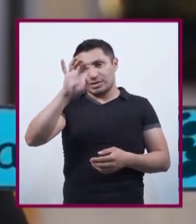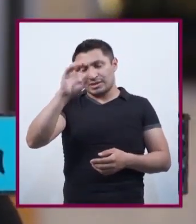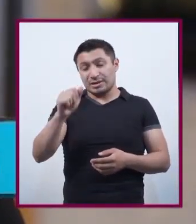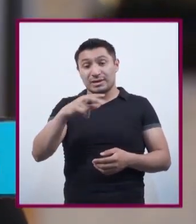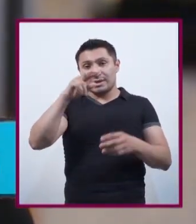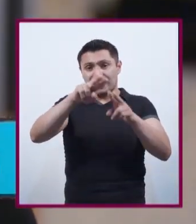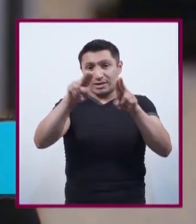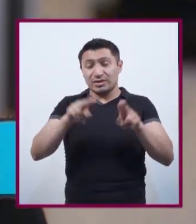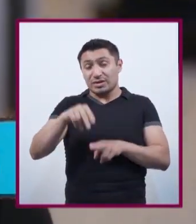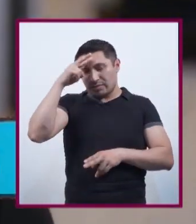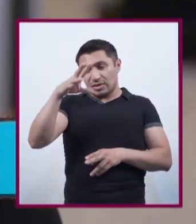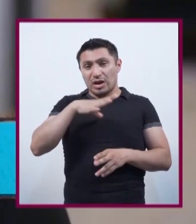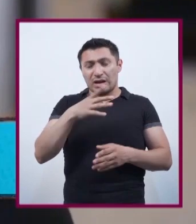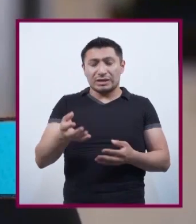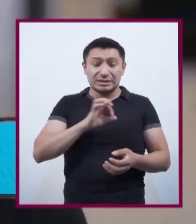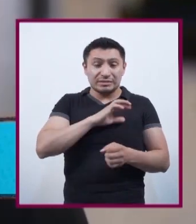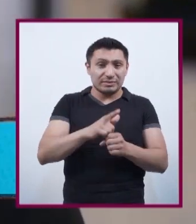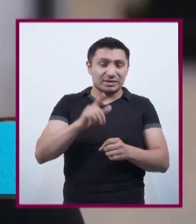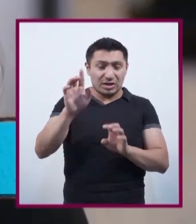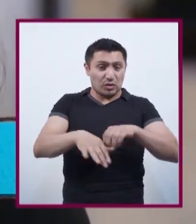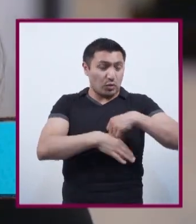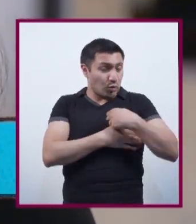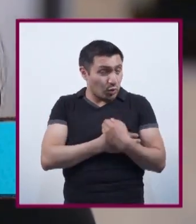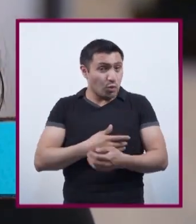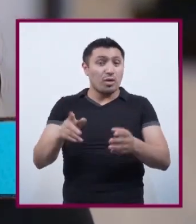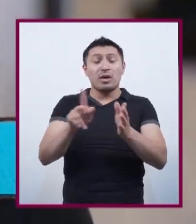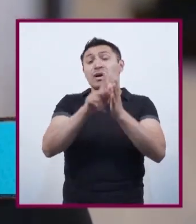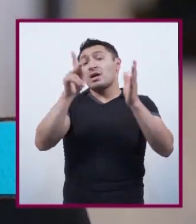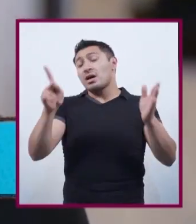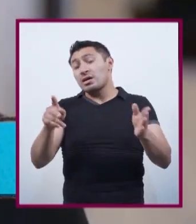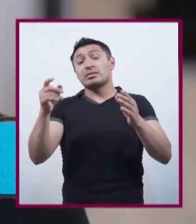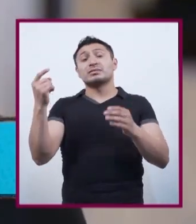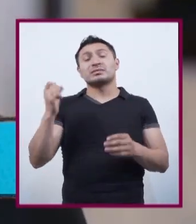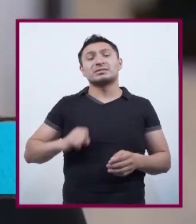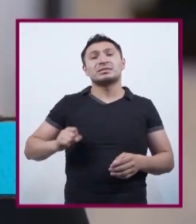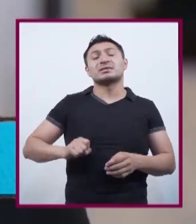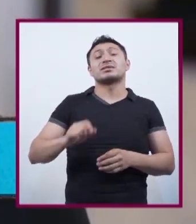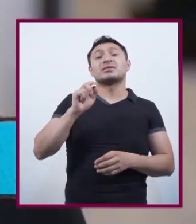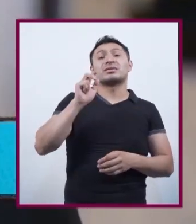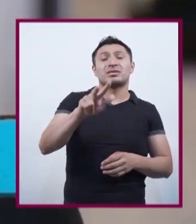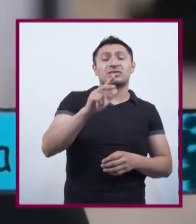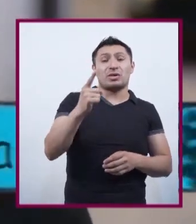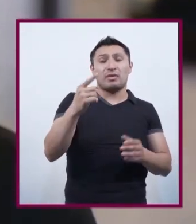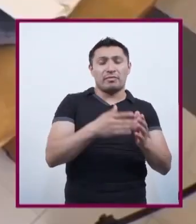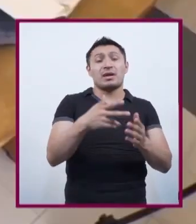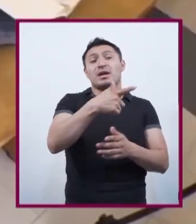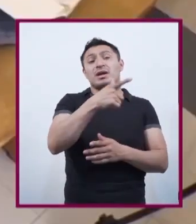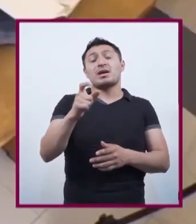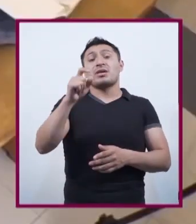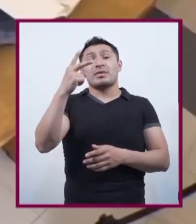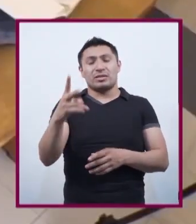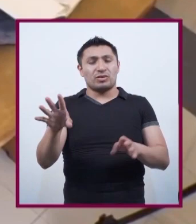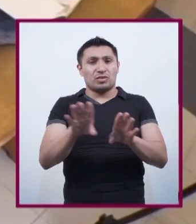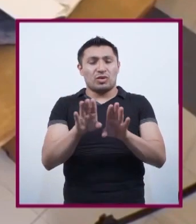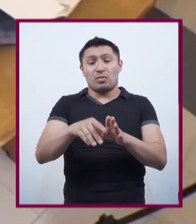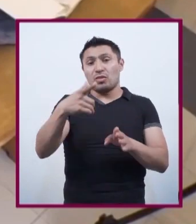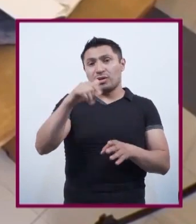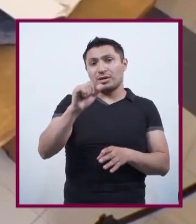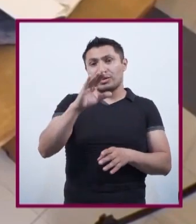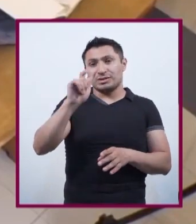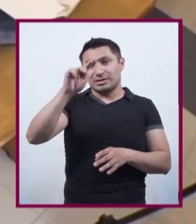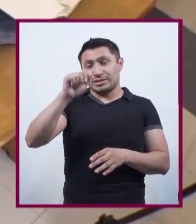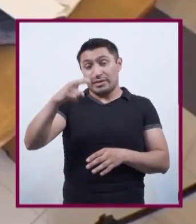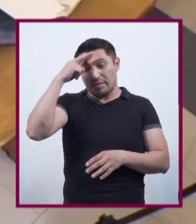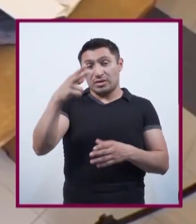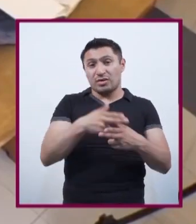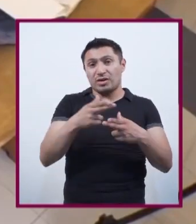México es un fondo especial. Es especial porque resguarda publicaciones del siglo XVIII, desde 1722, como tenemos